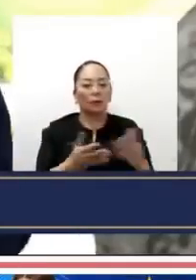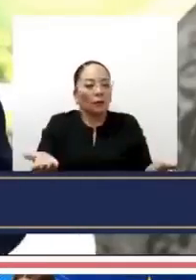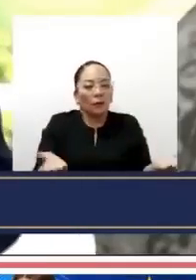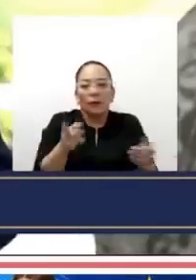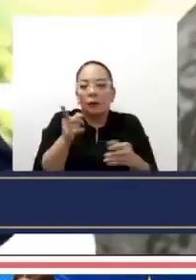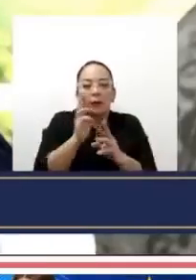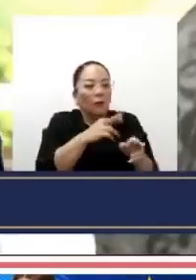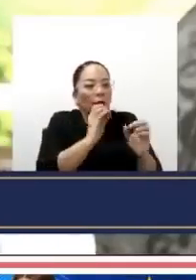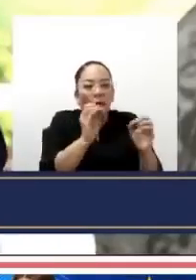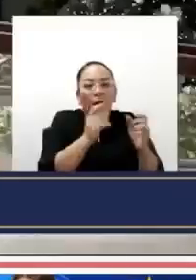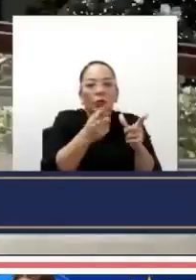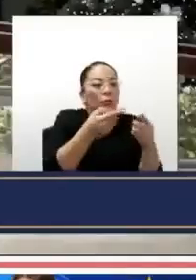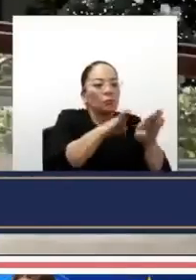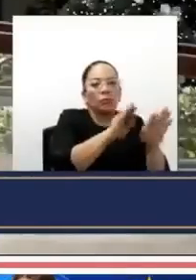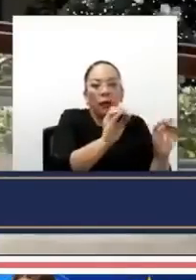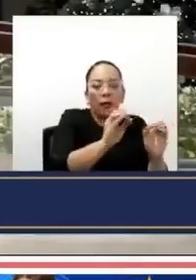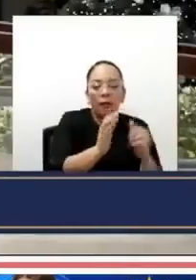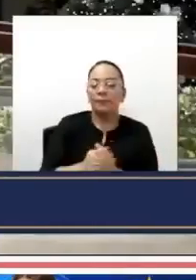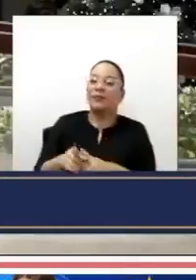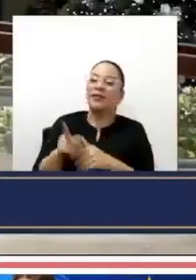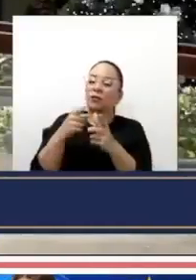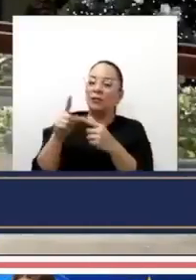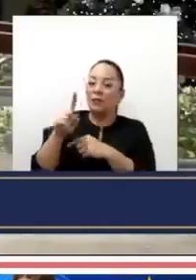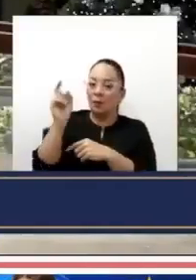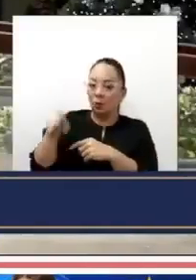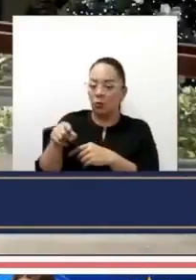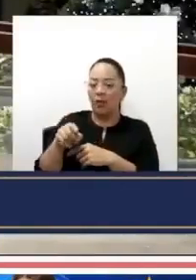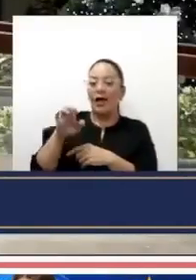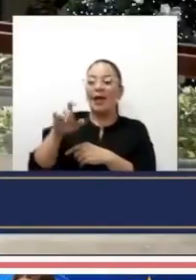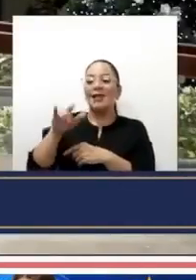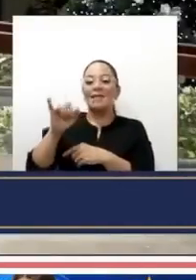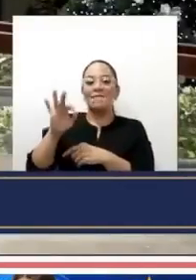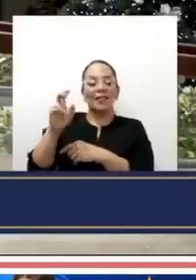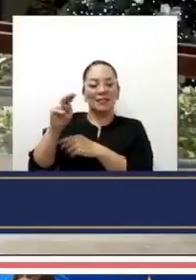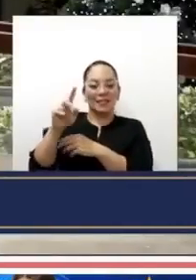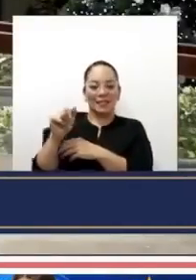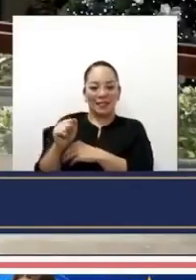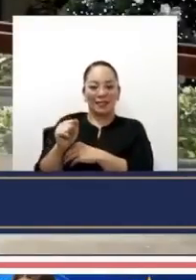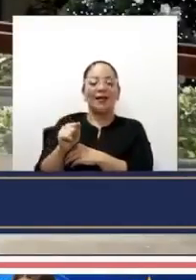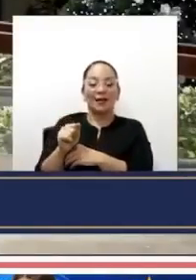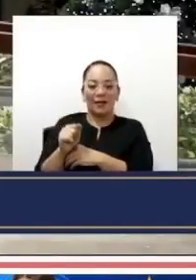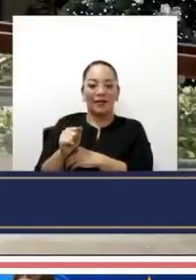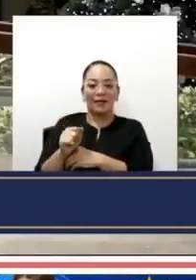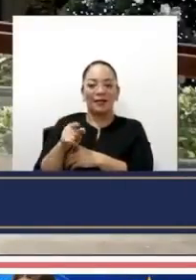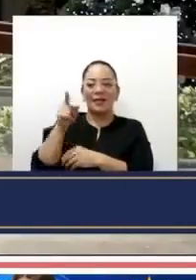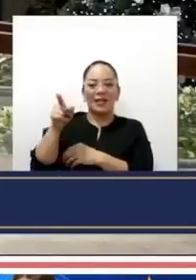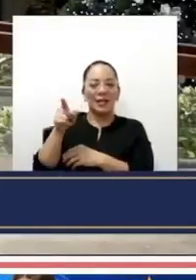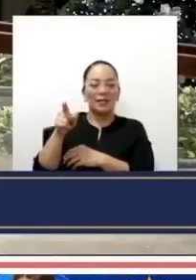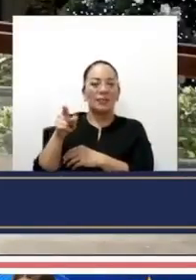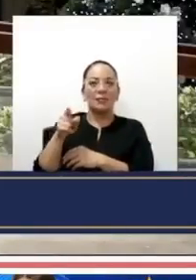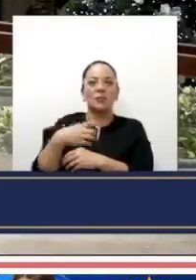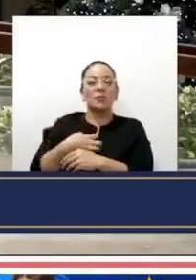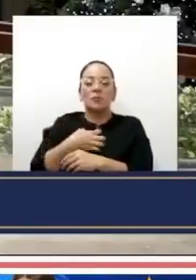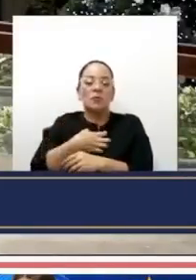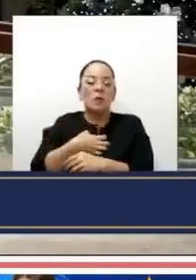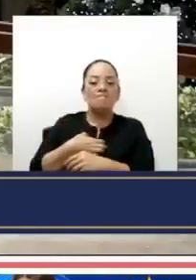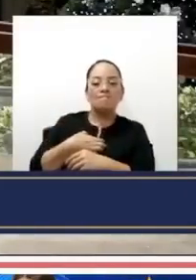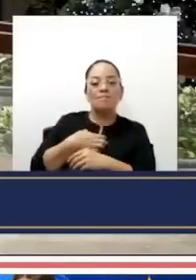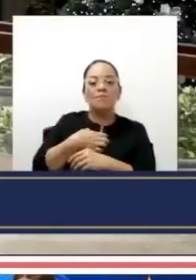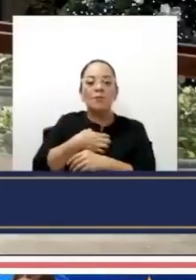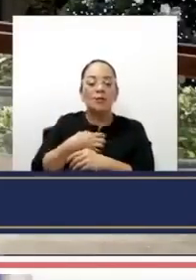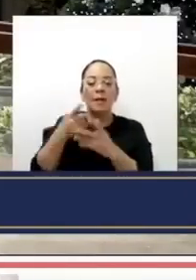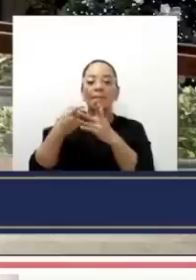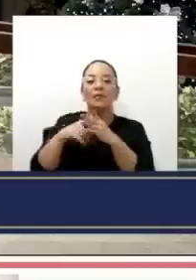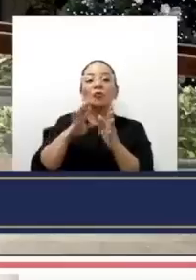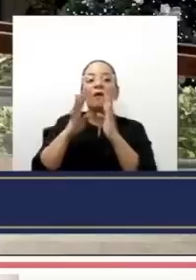Y que le pregunten al diputado Eli Feinza que en un ataque de envidia empezó a